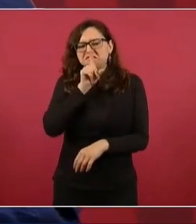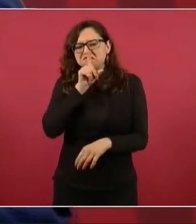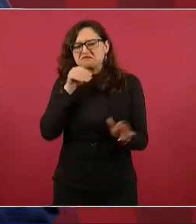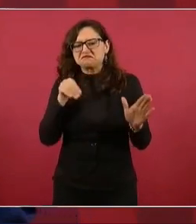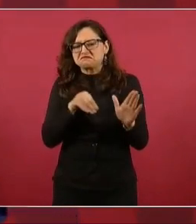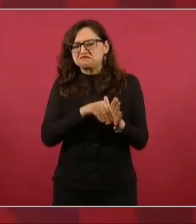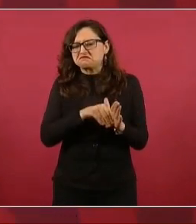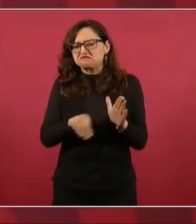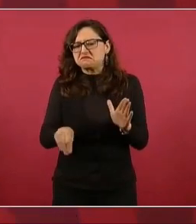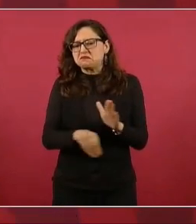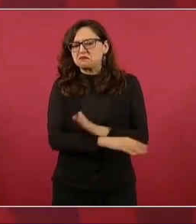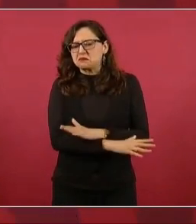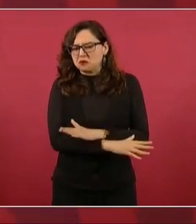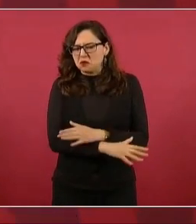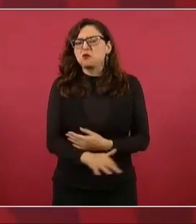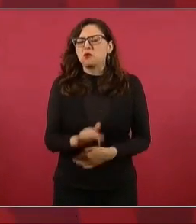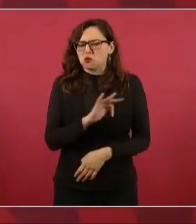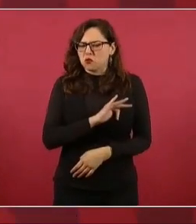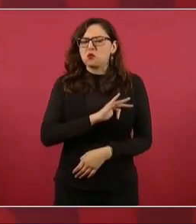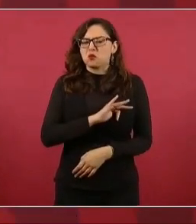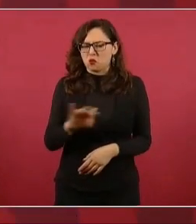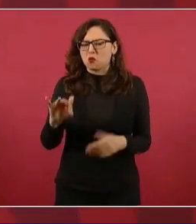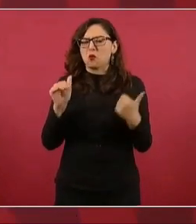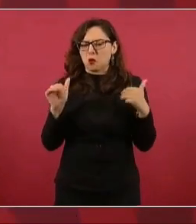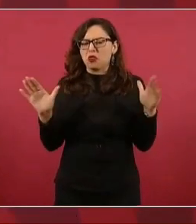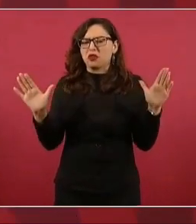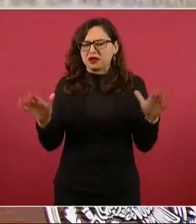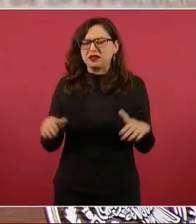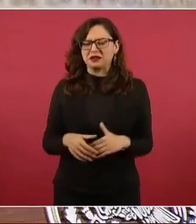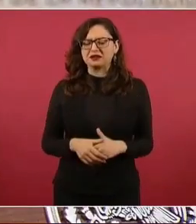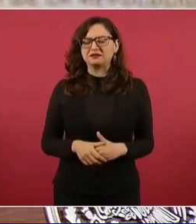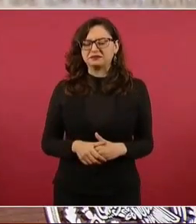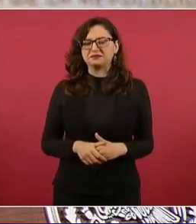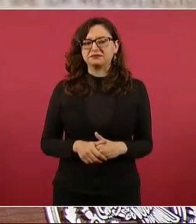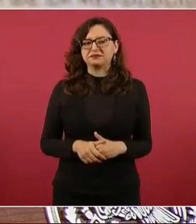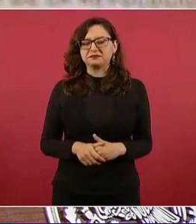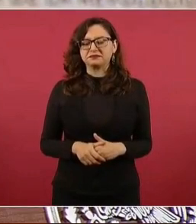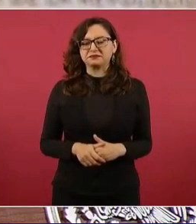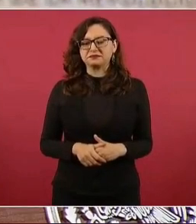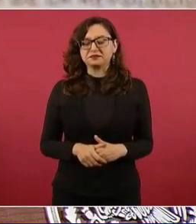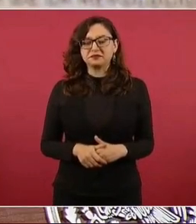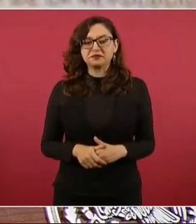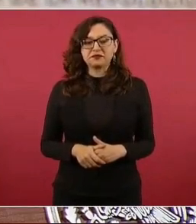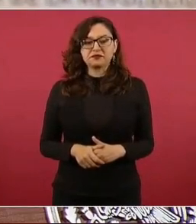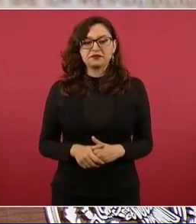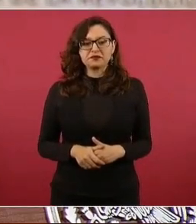aunque aparentemente sea un personaje